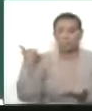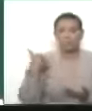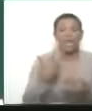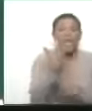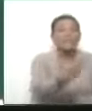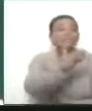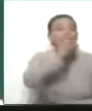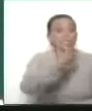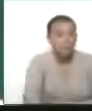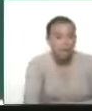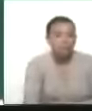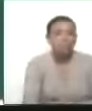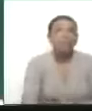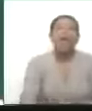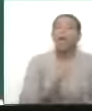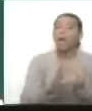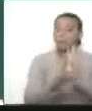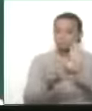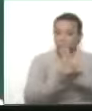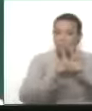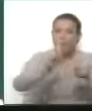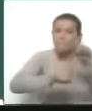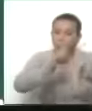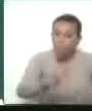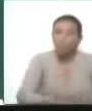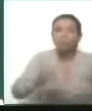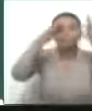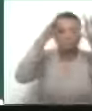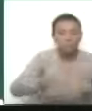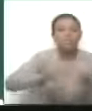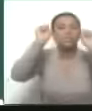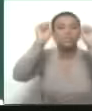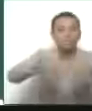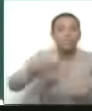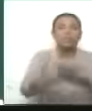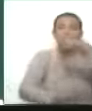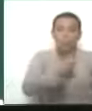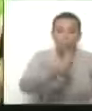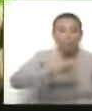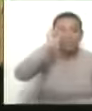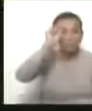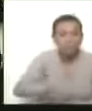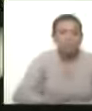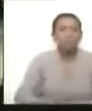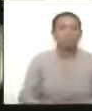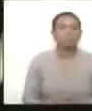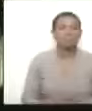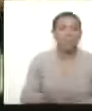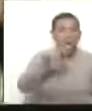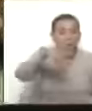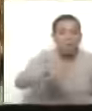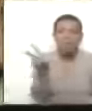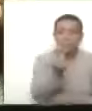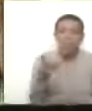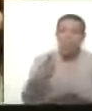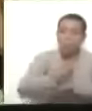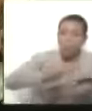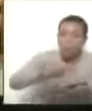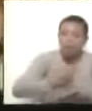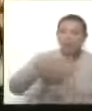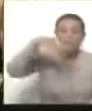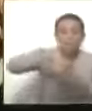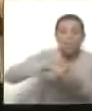3 de diciembre el referéndum consultivo sí va va porque va en Venezuela gobierna los